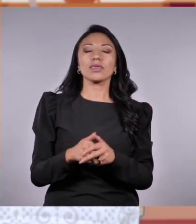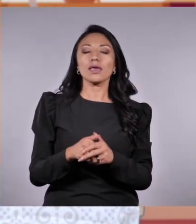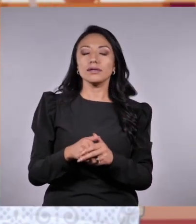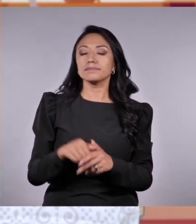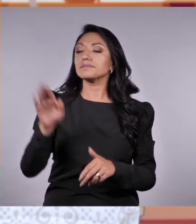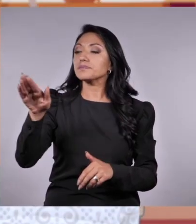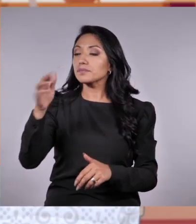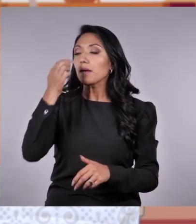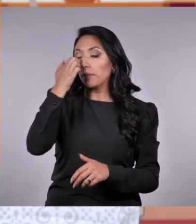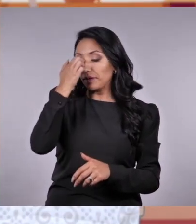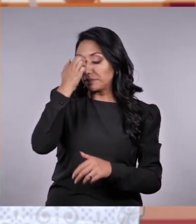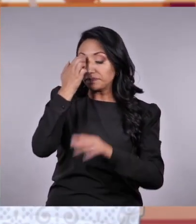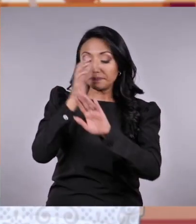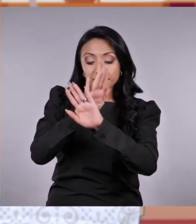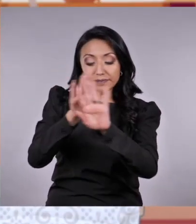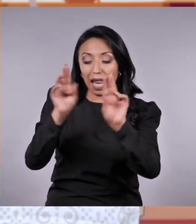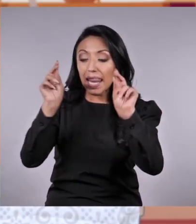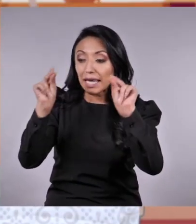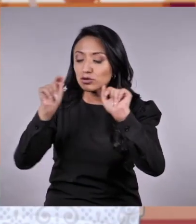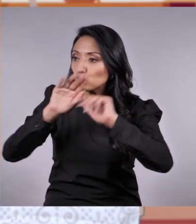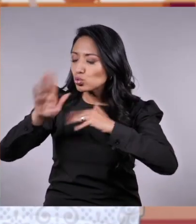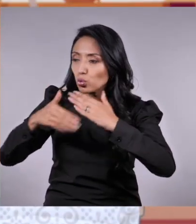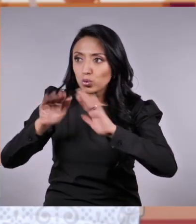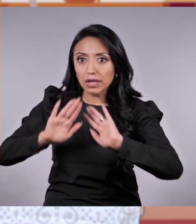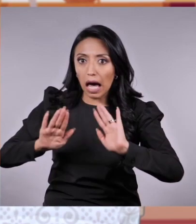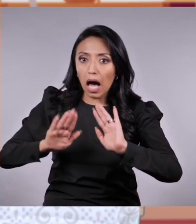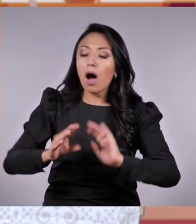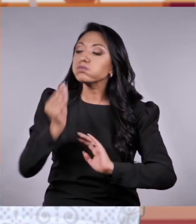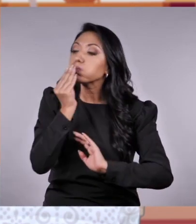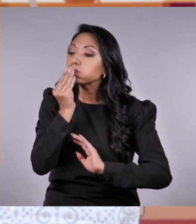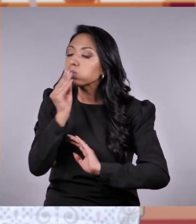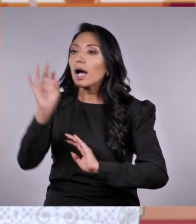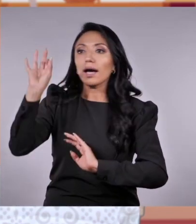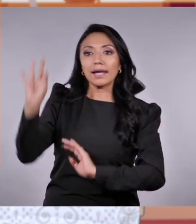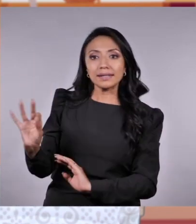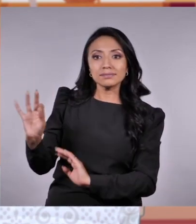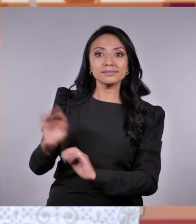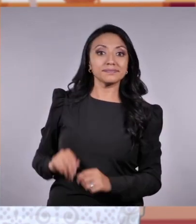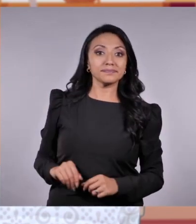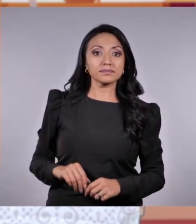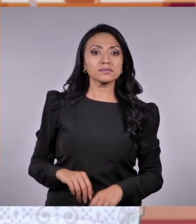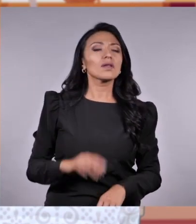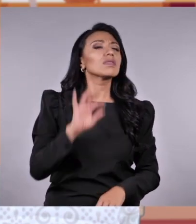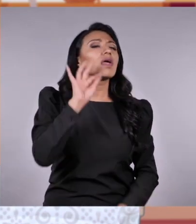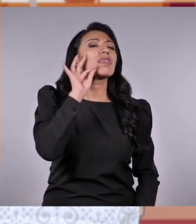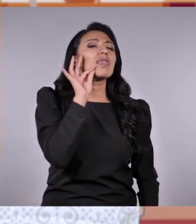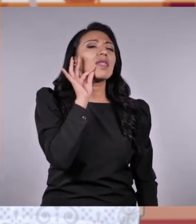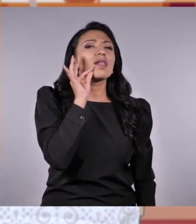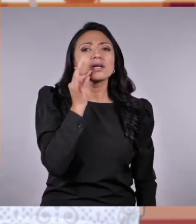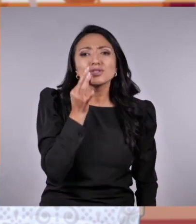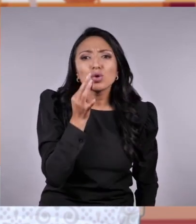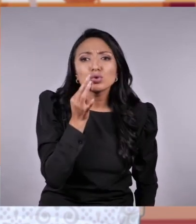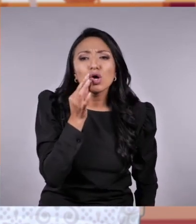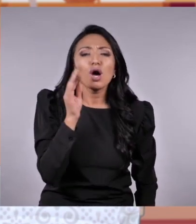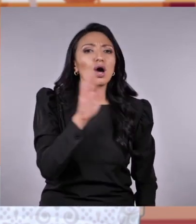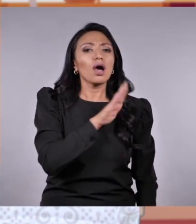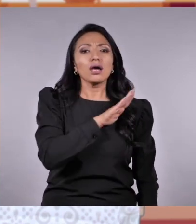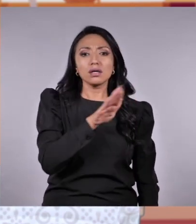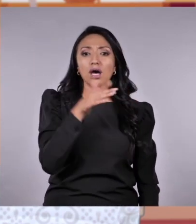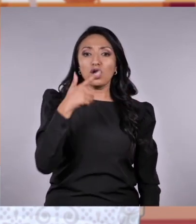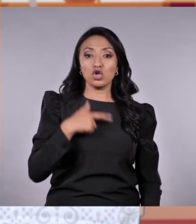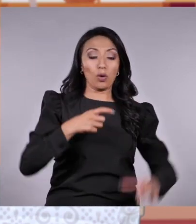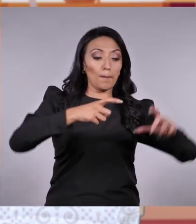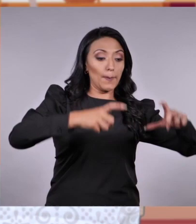¡Ana! ¿Dime? Ya tenemos todo listo. ¡La comida ya está! ¡Está deliciosa! Y ya serví un par de